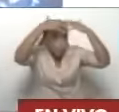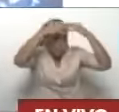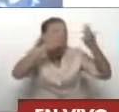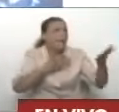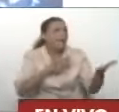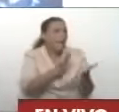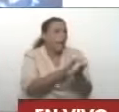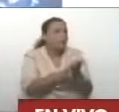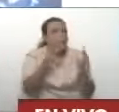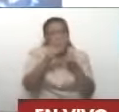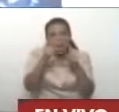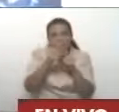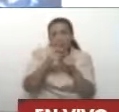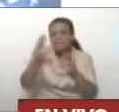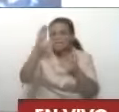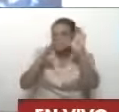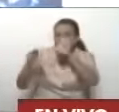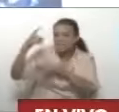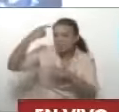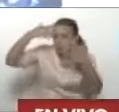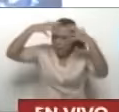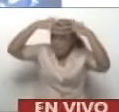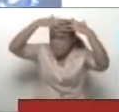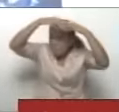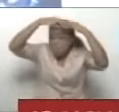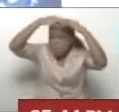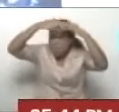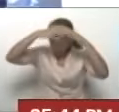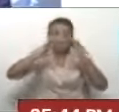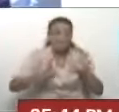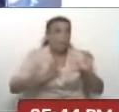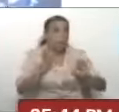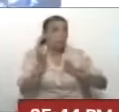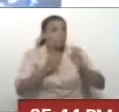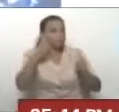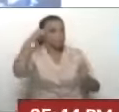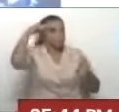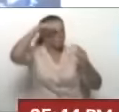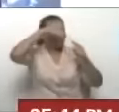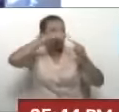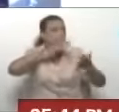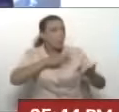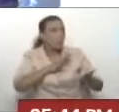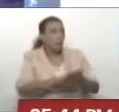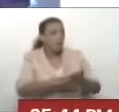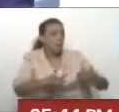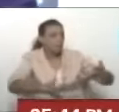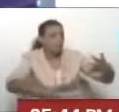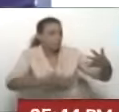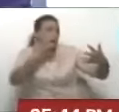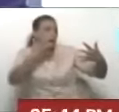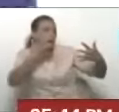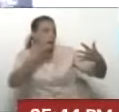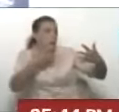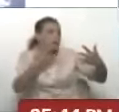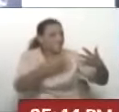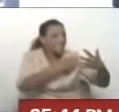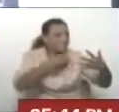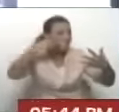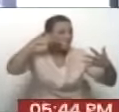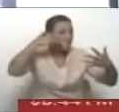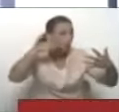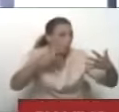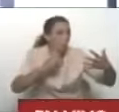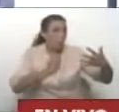saben más de eso que yo. Y cómo te generan picos emocionales para generar indignación, para